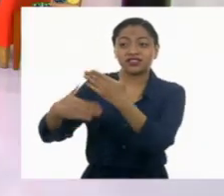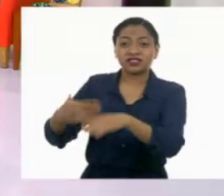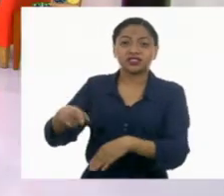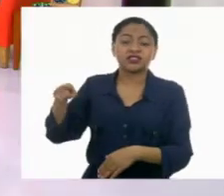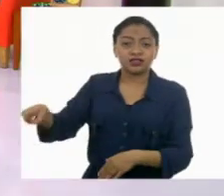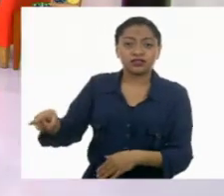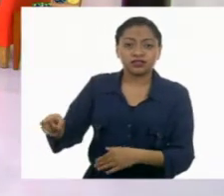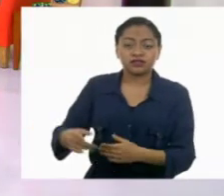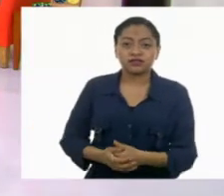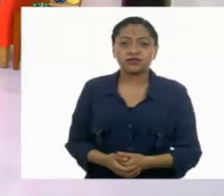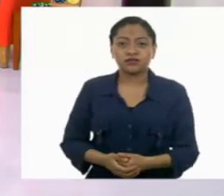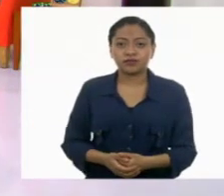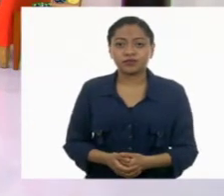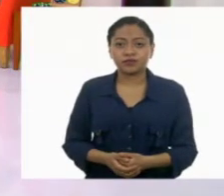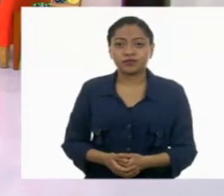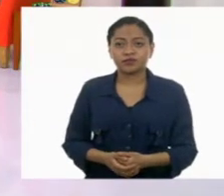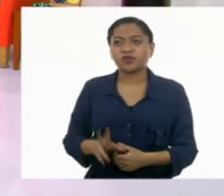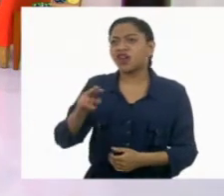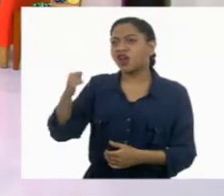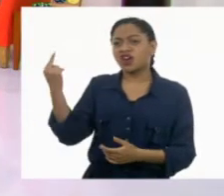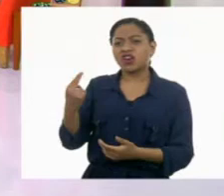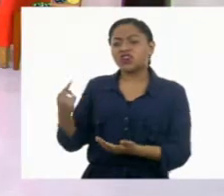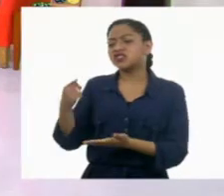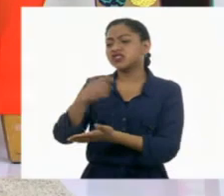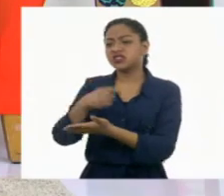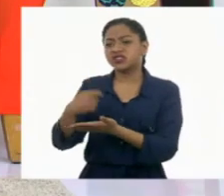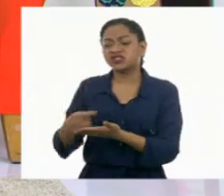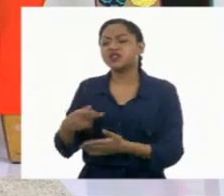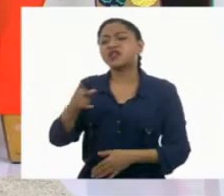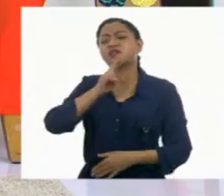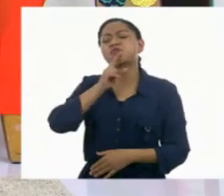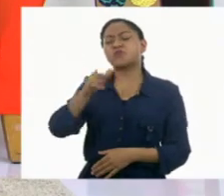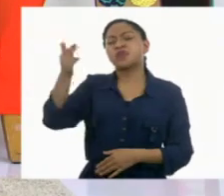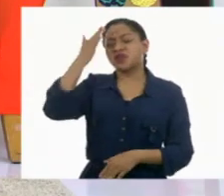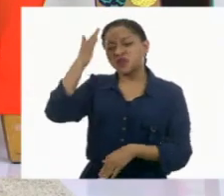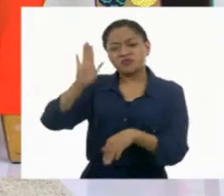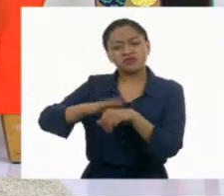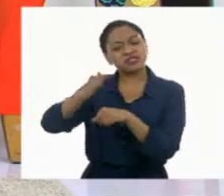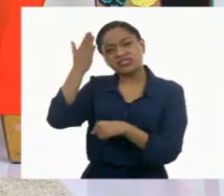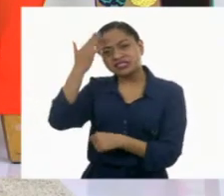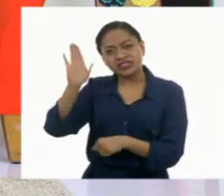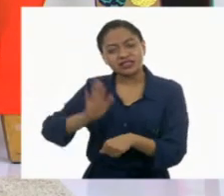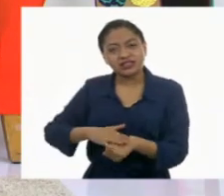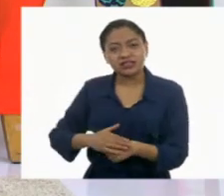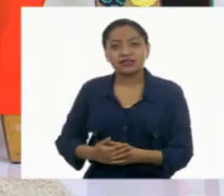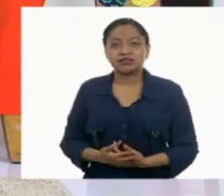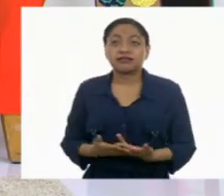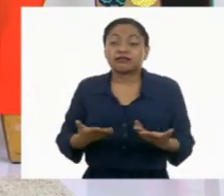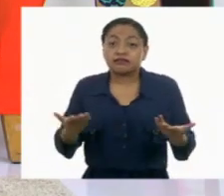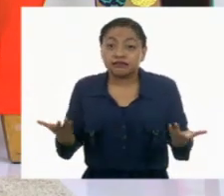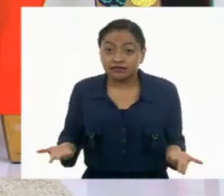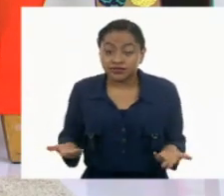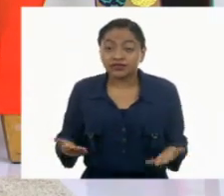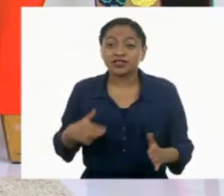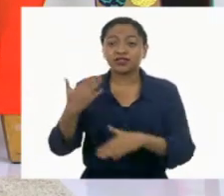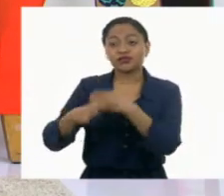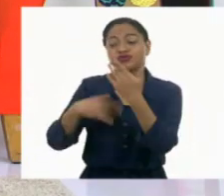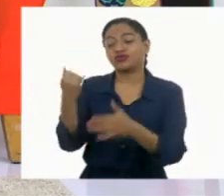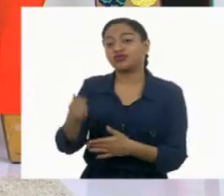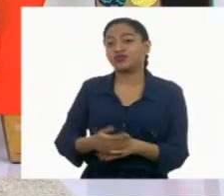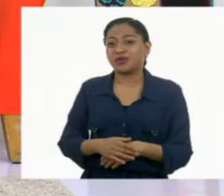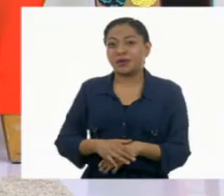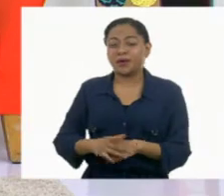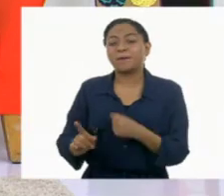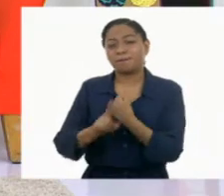que no es necesario escribir, que lo mejor es que memoriza todo lo que se le dice y entonces después hay grandes